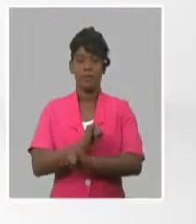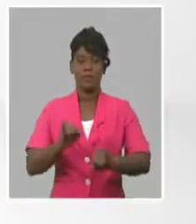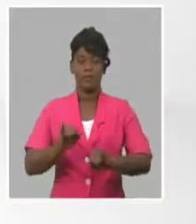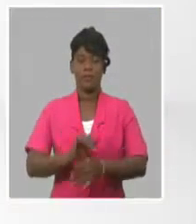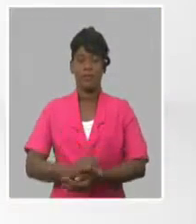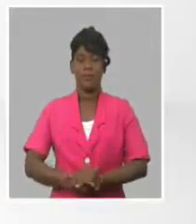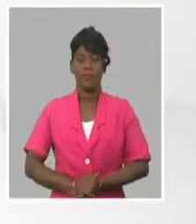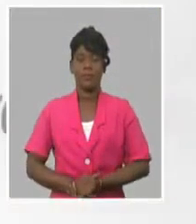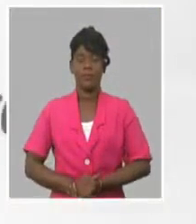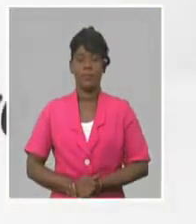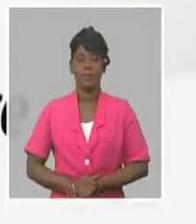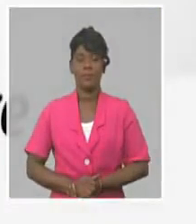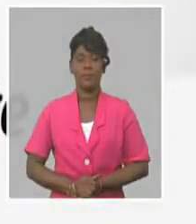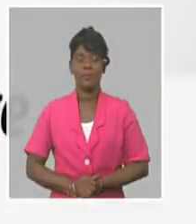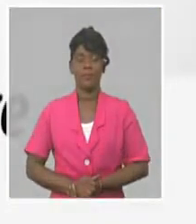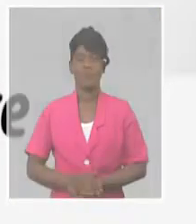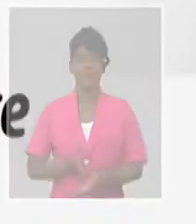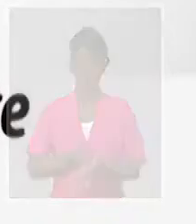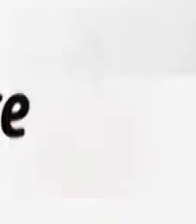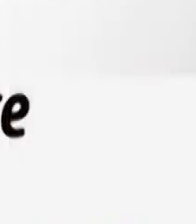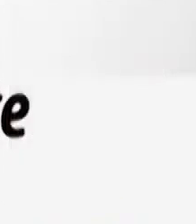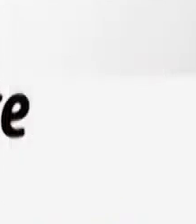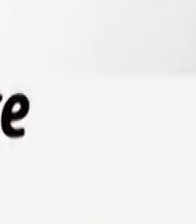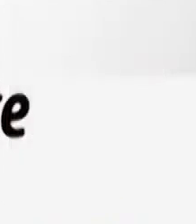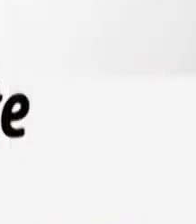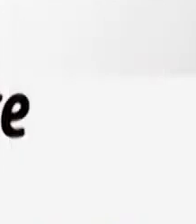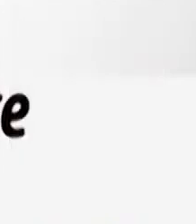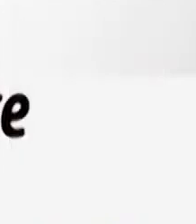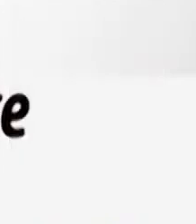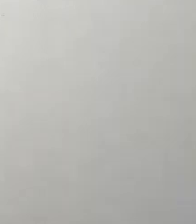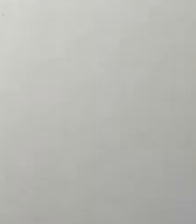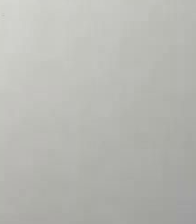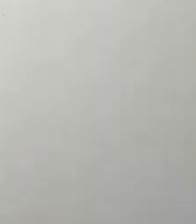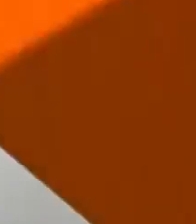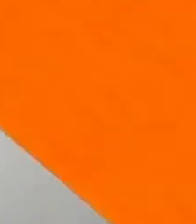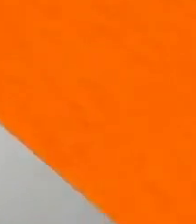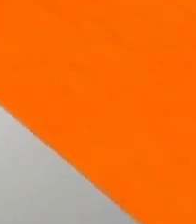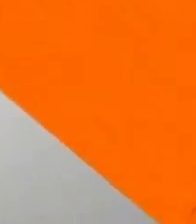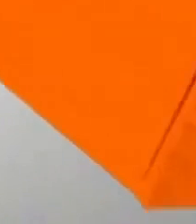Redonda. Seguimos en combate.